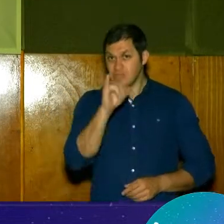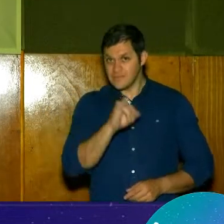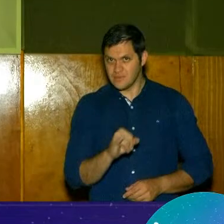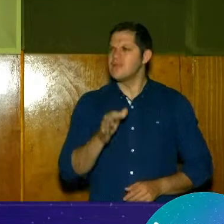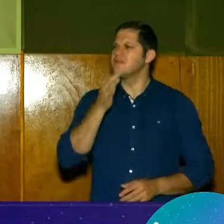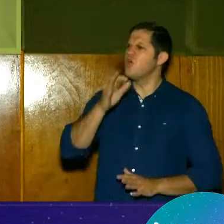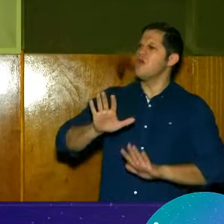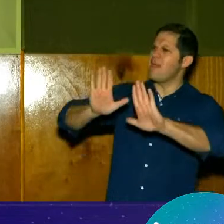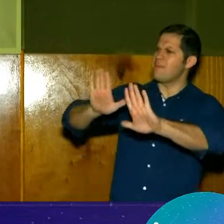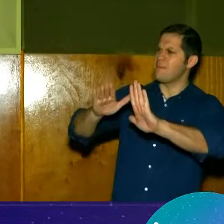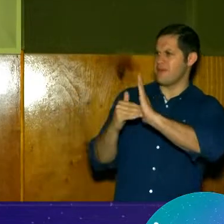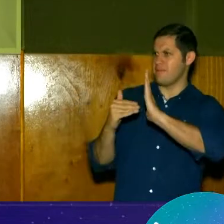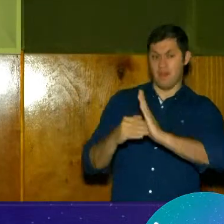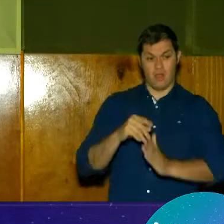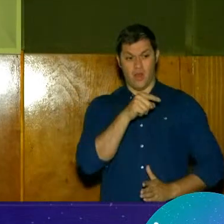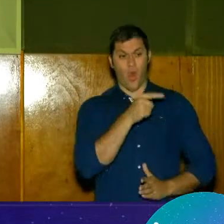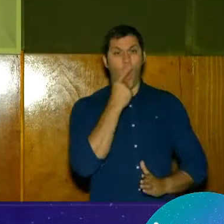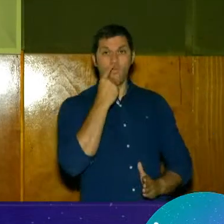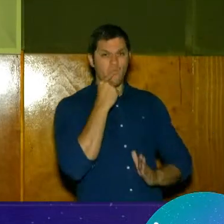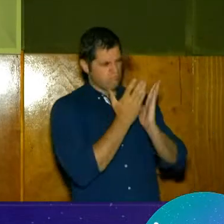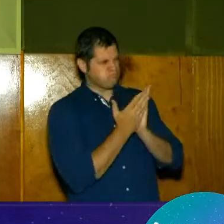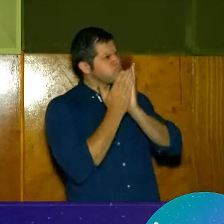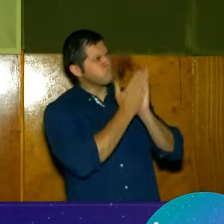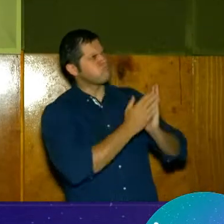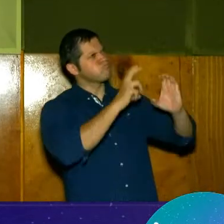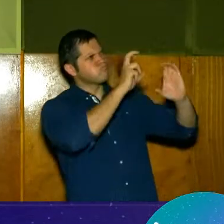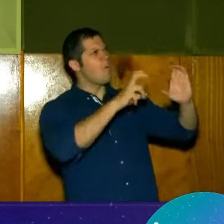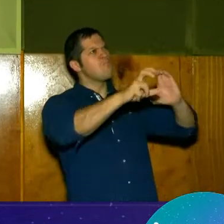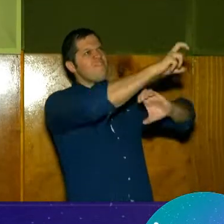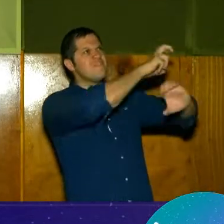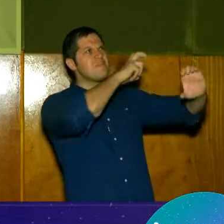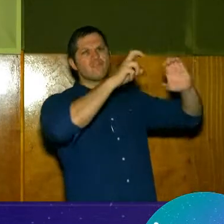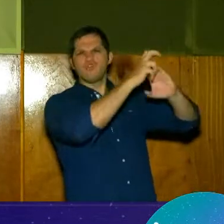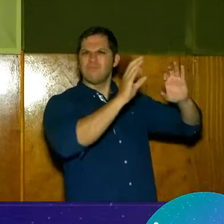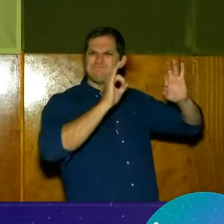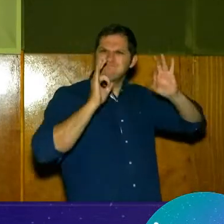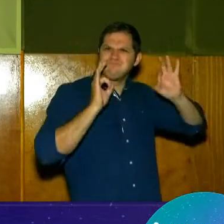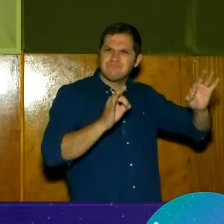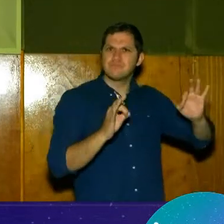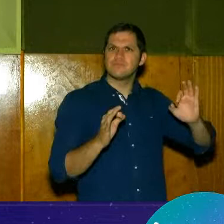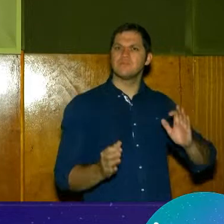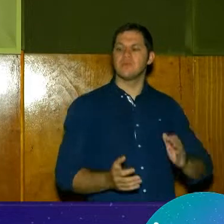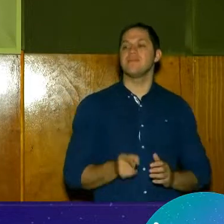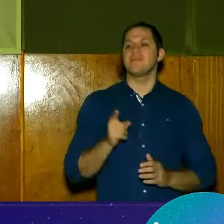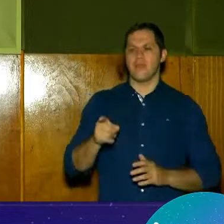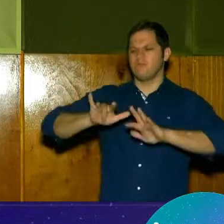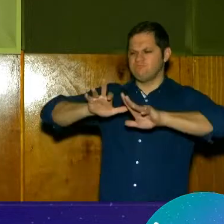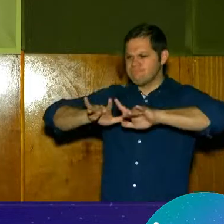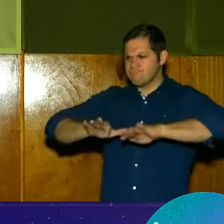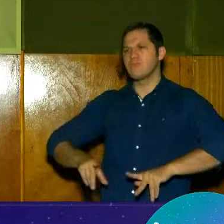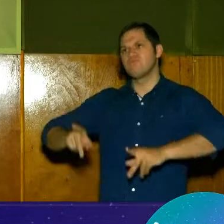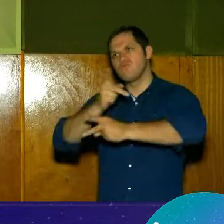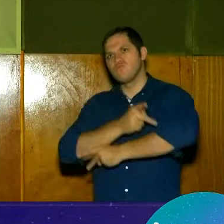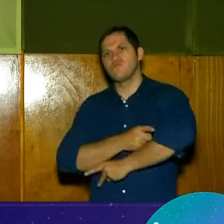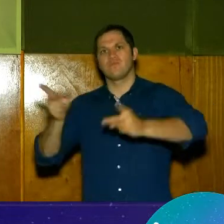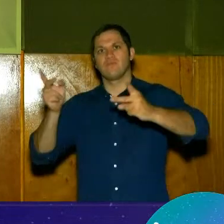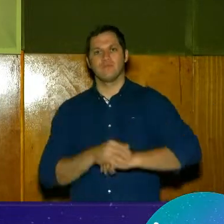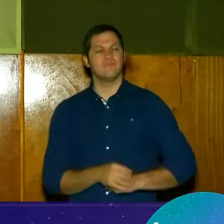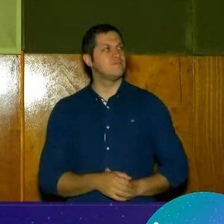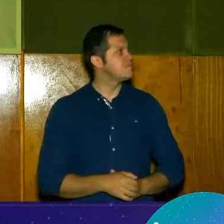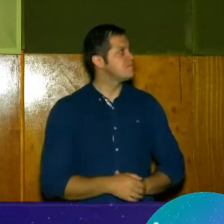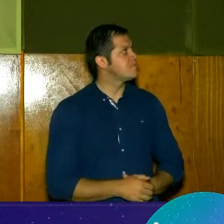de kepler son lo más preciso que hay en la época y escribe este libro uno de los primeros libros que apoyan la teoría